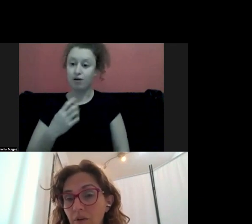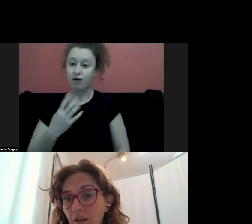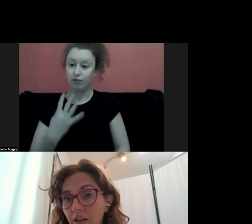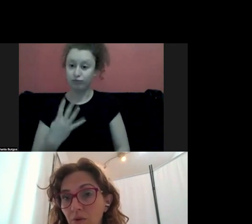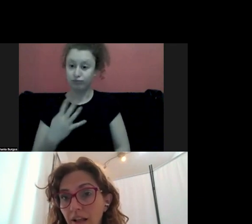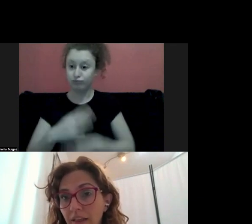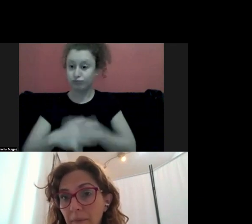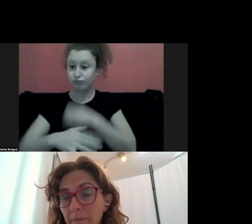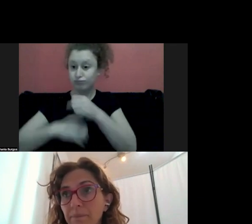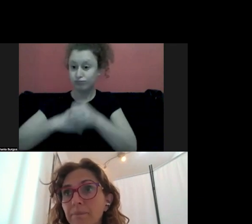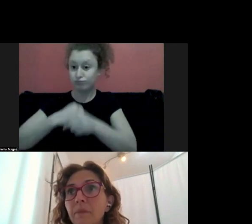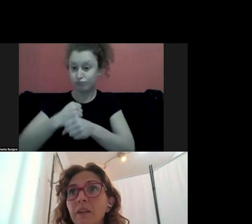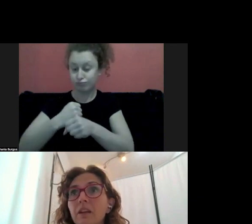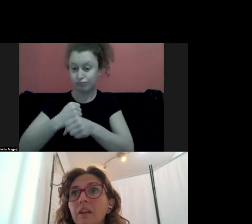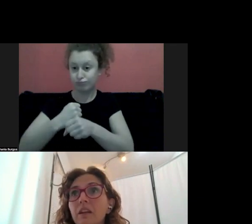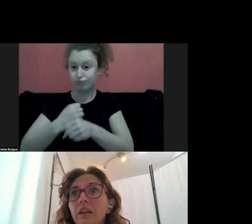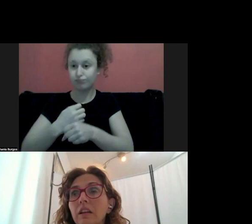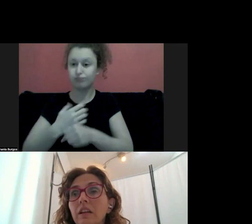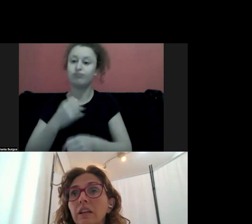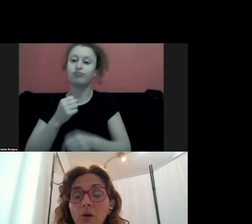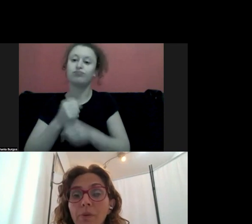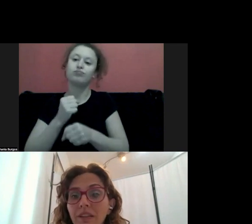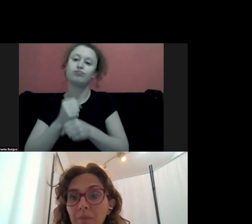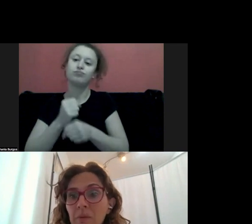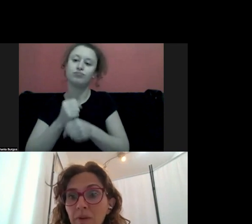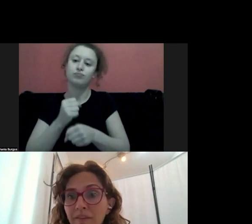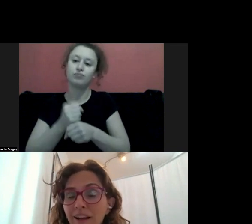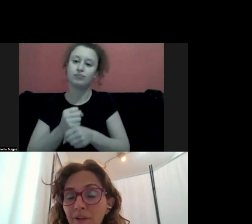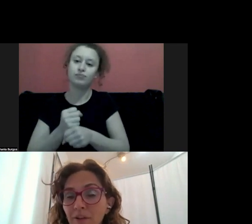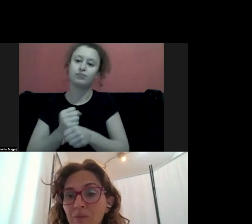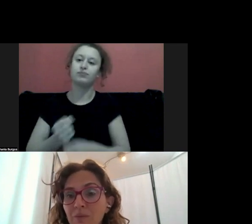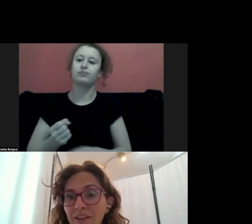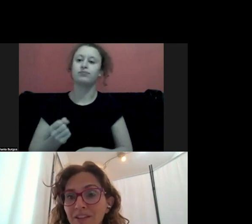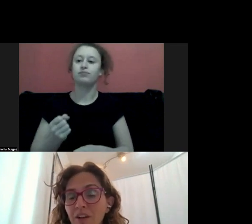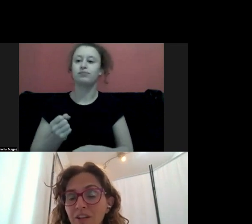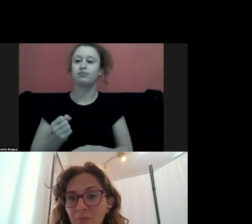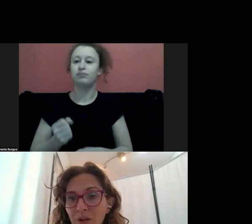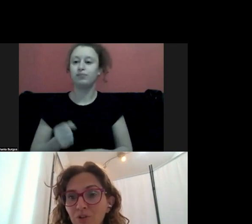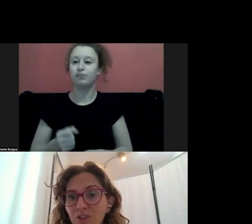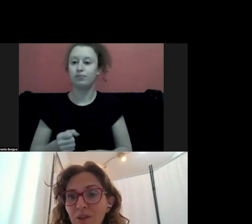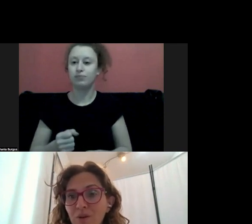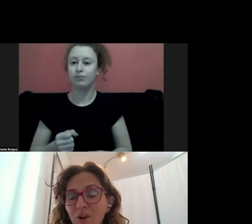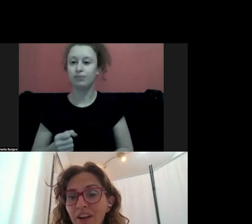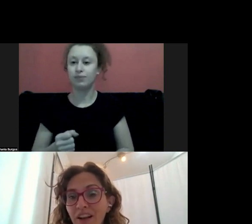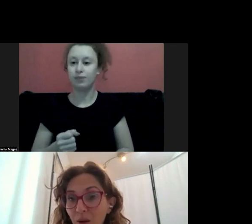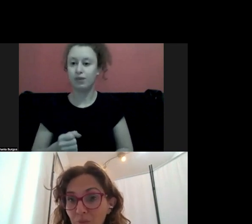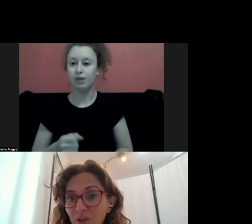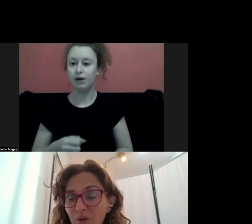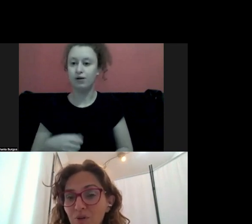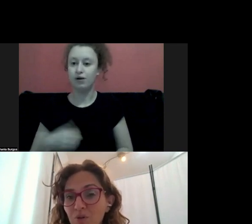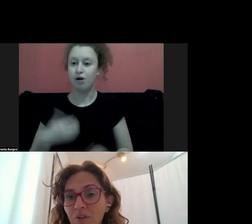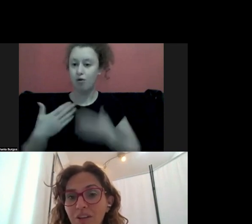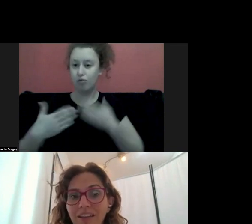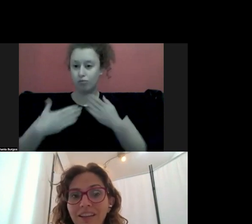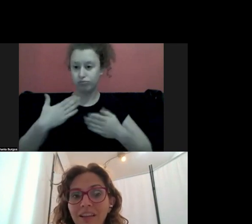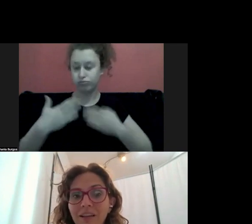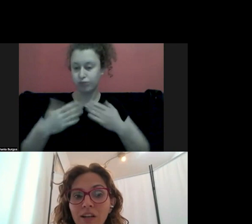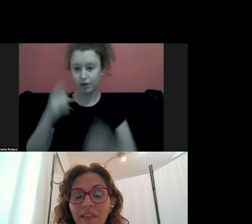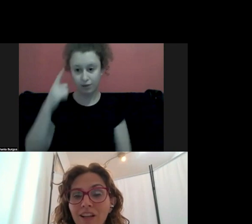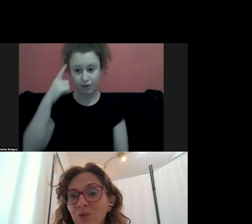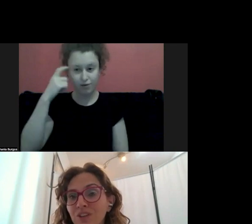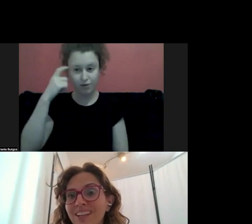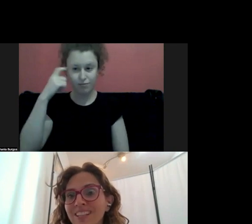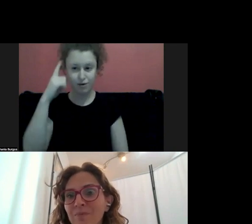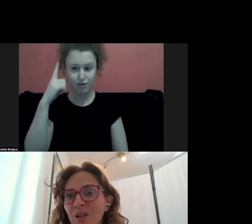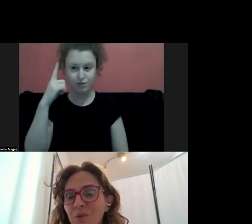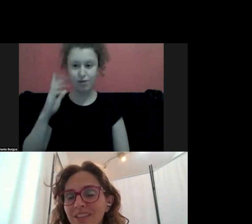y también remunerada, y compartir mi experiencia y la de otras madres con las que me he encontrado en el camino, puesto que una de